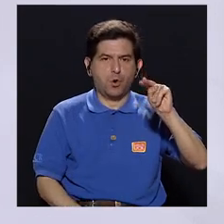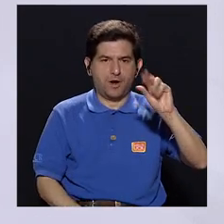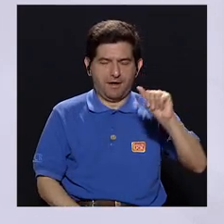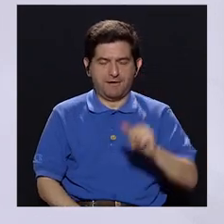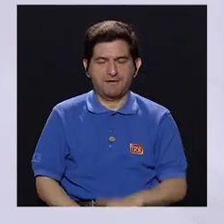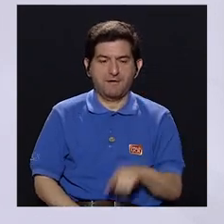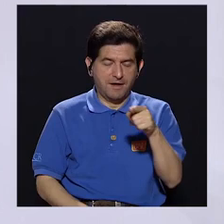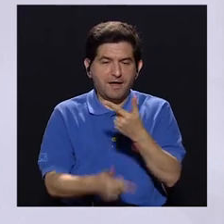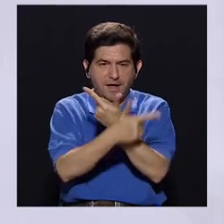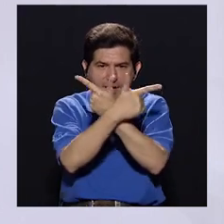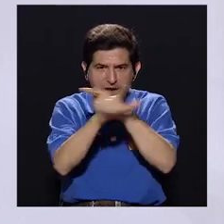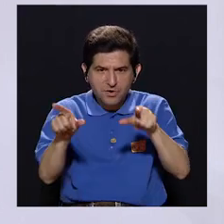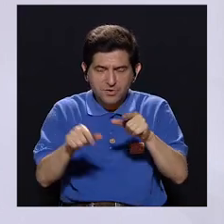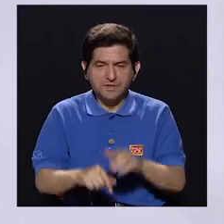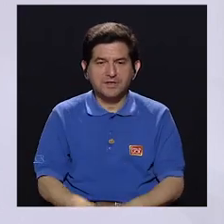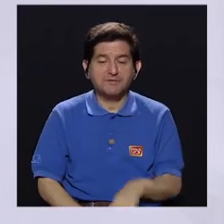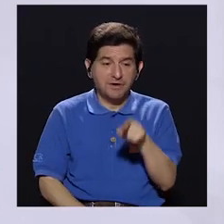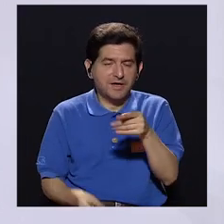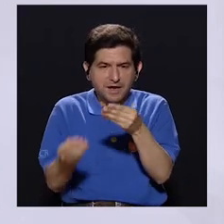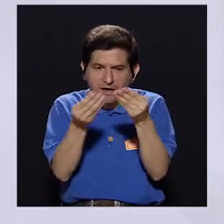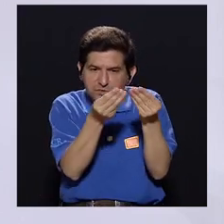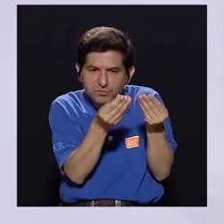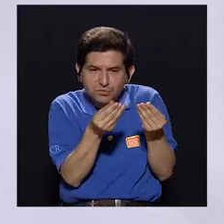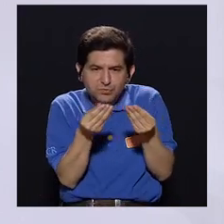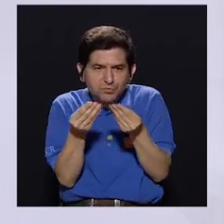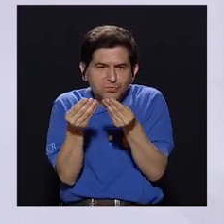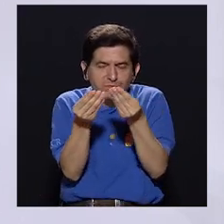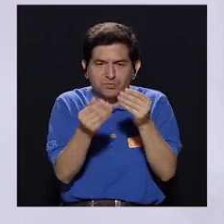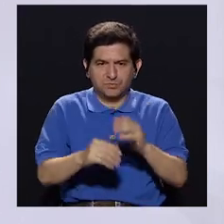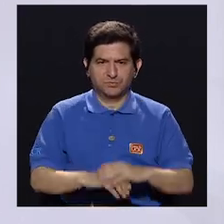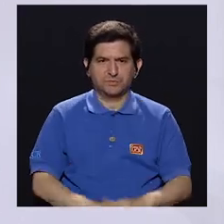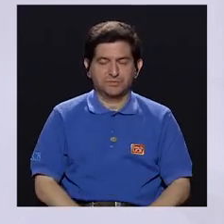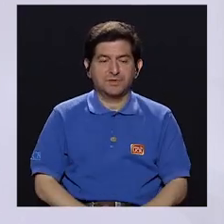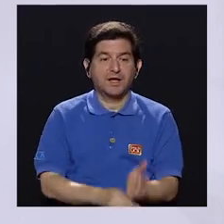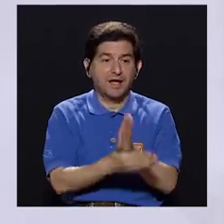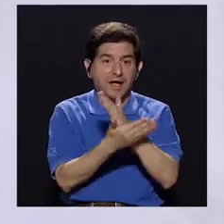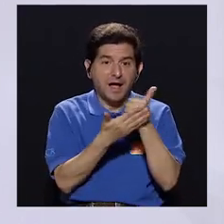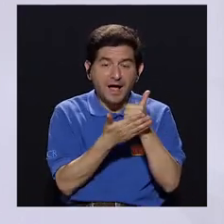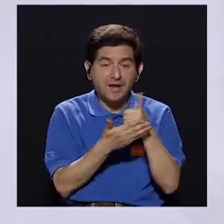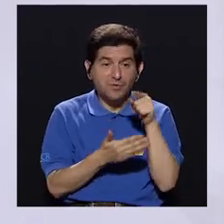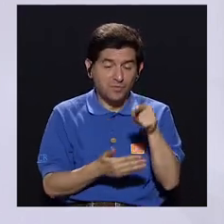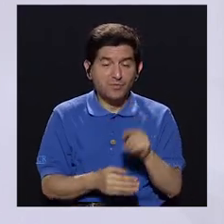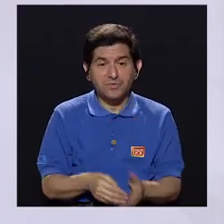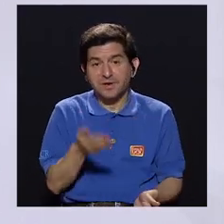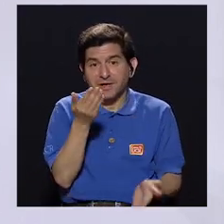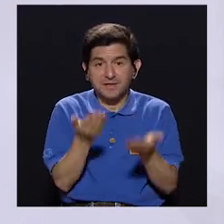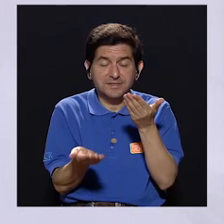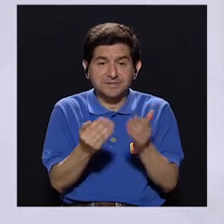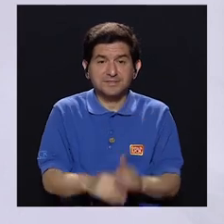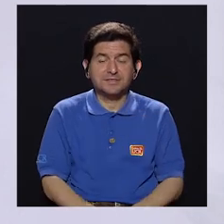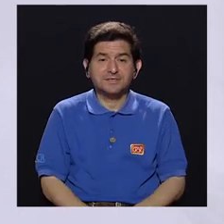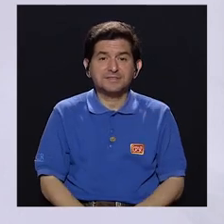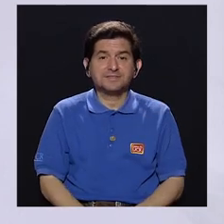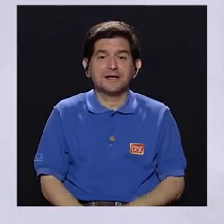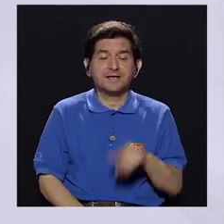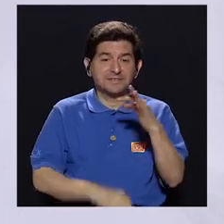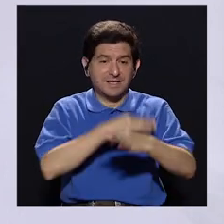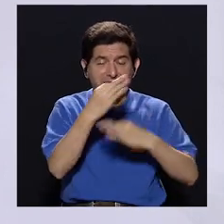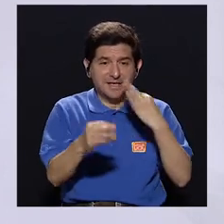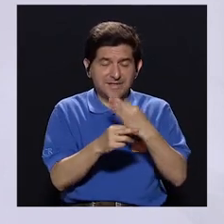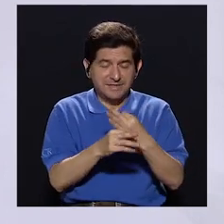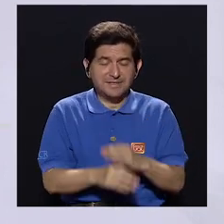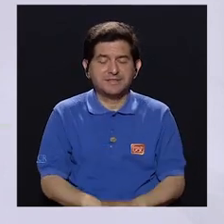ellos liberan estos estos volátiles e y algunas de estas feromonas son lo que se llama una